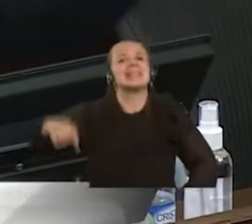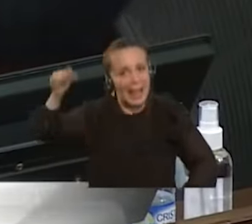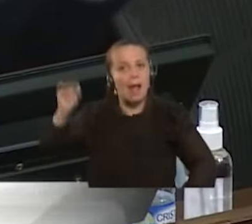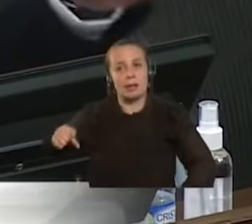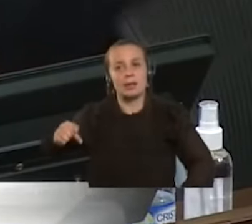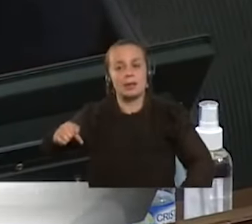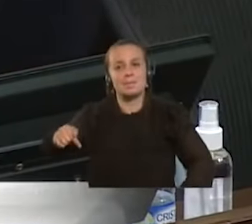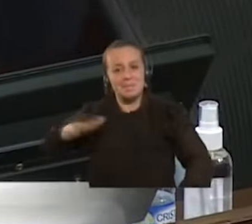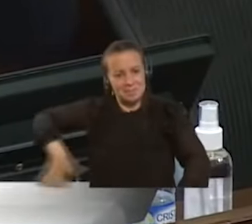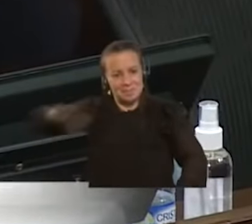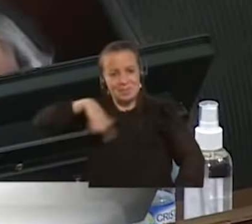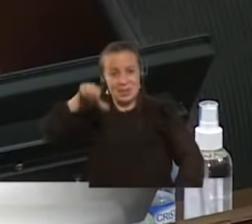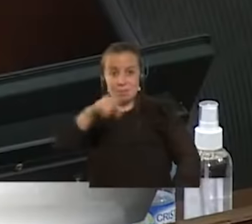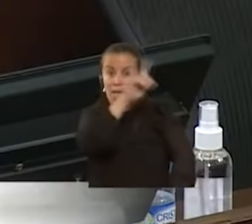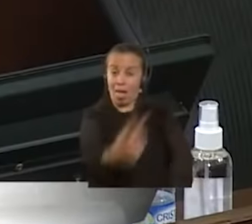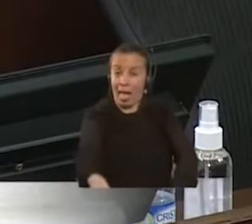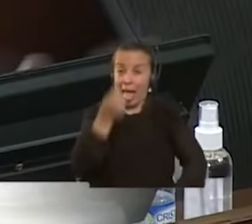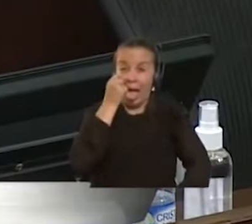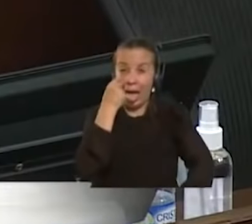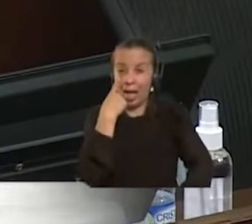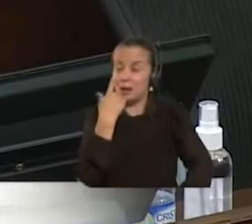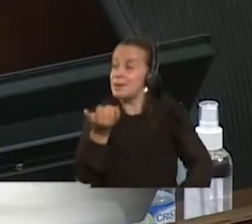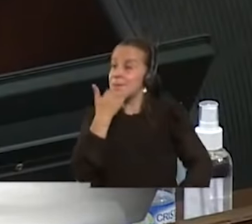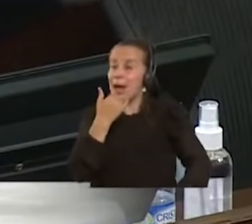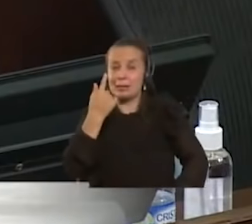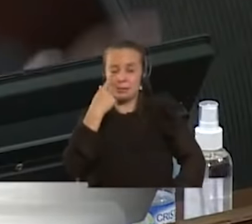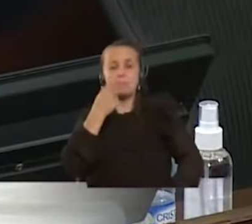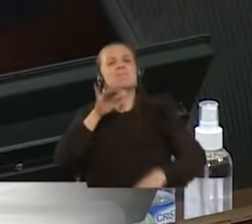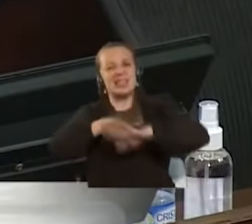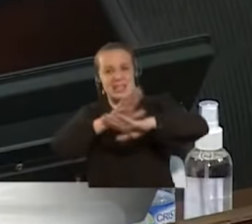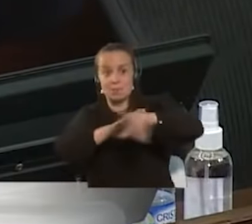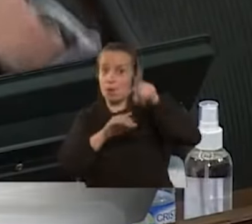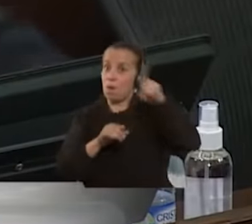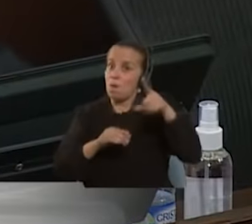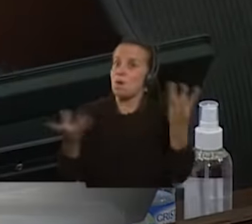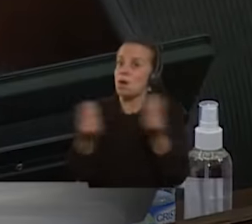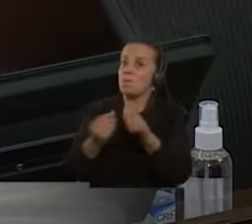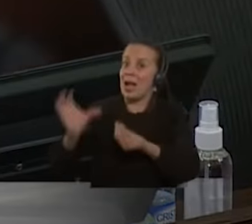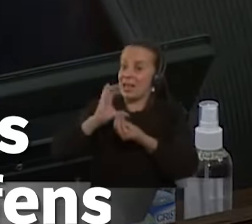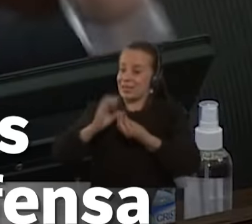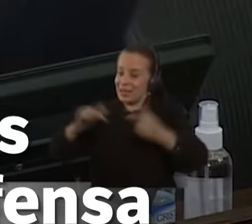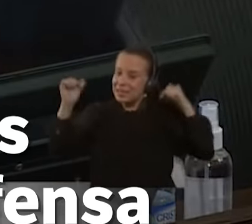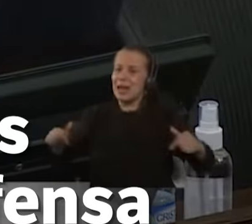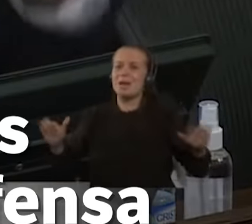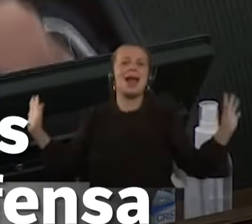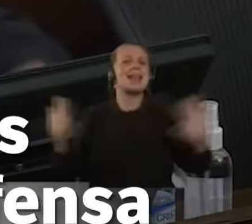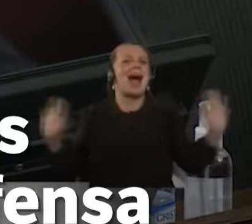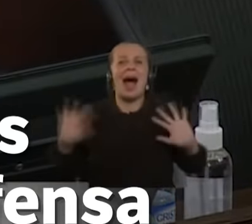vamos a ver la paja en el ojo ajeno, le tengo que decir que en el Partido Conservador